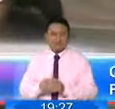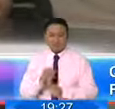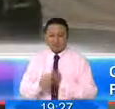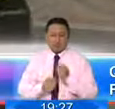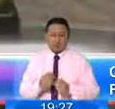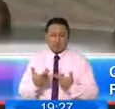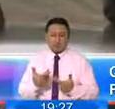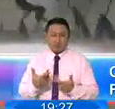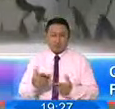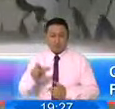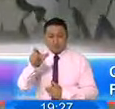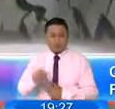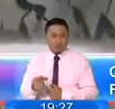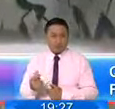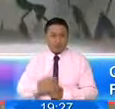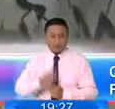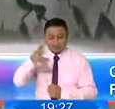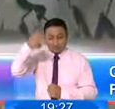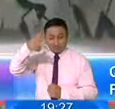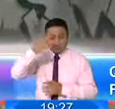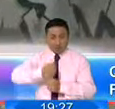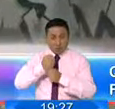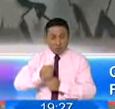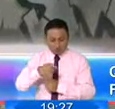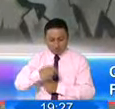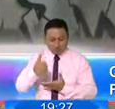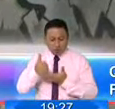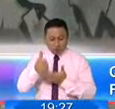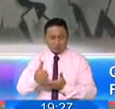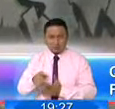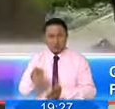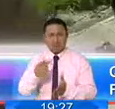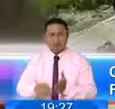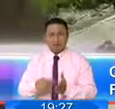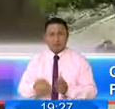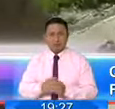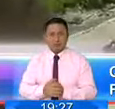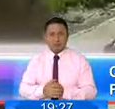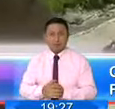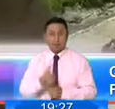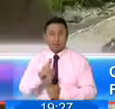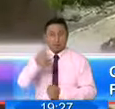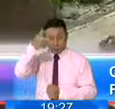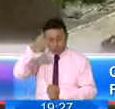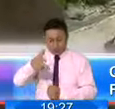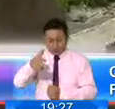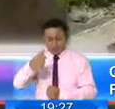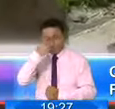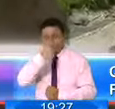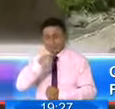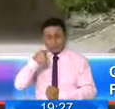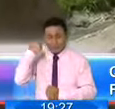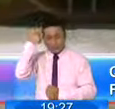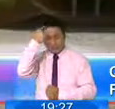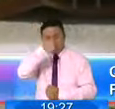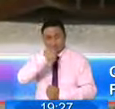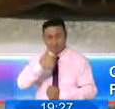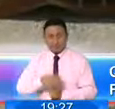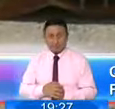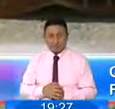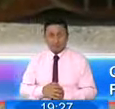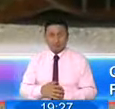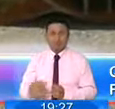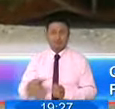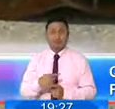para actuar en flagrancia. Una cámara de seguridad fue clave para saber lo que pasó. Una de las imágenes reveló el rostro del sospechoso en un